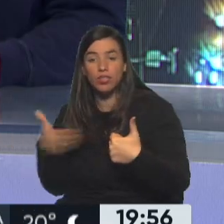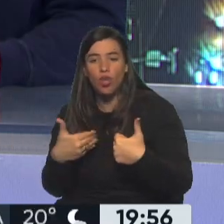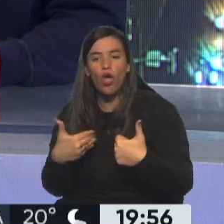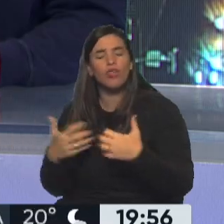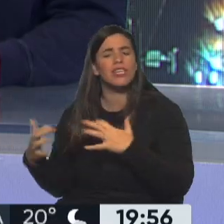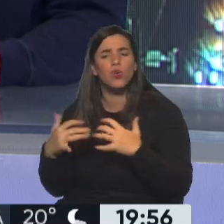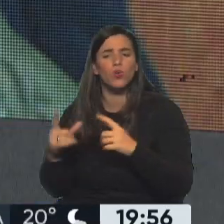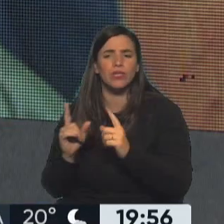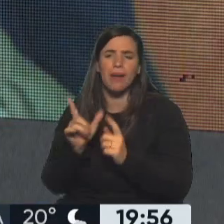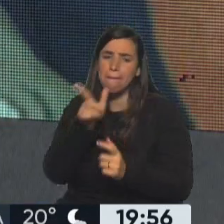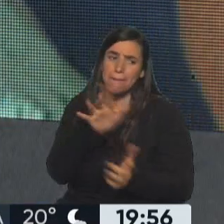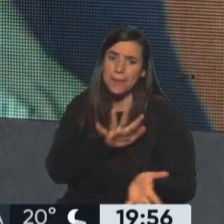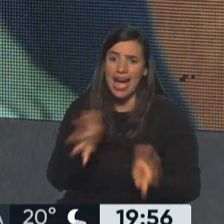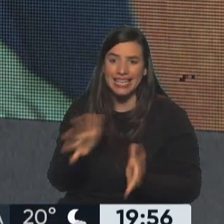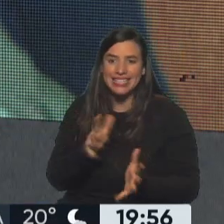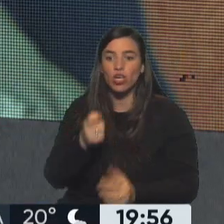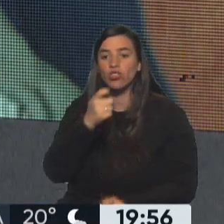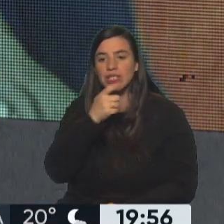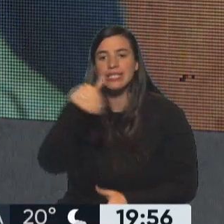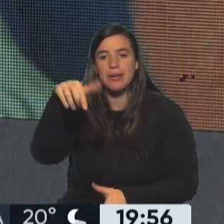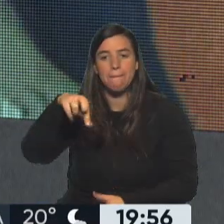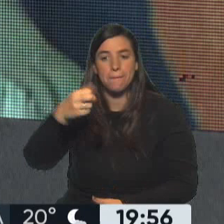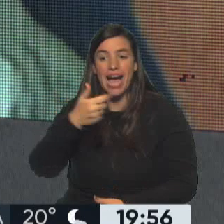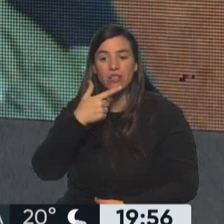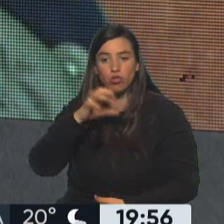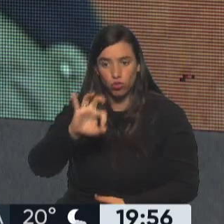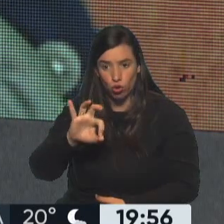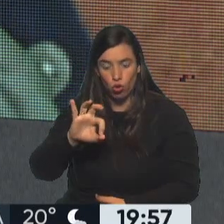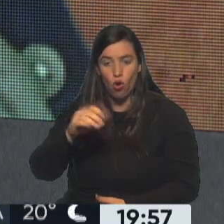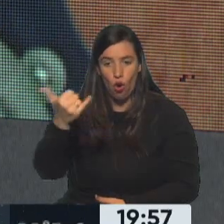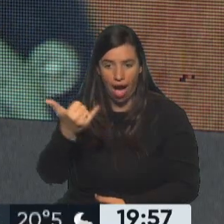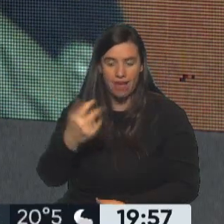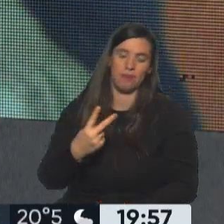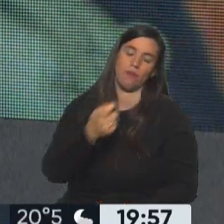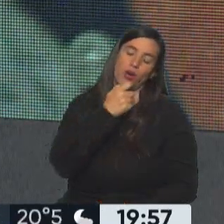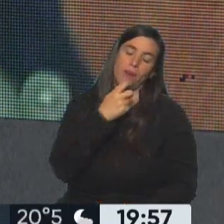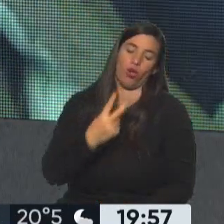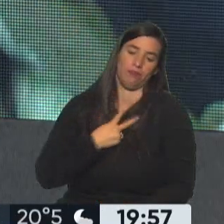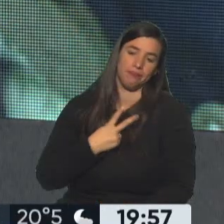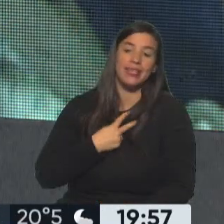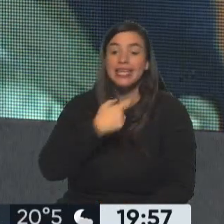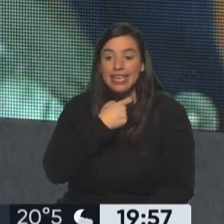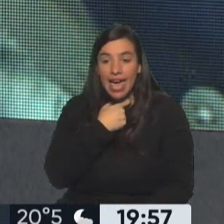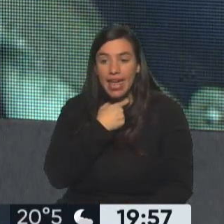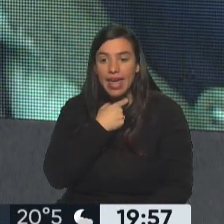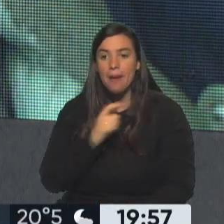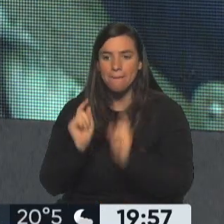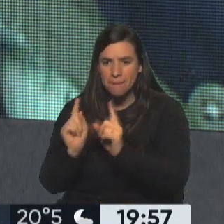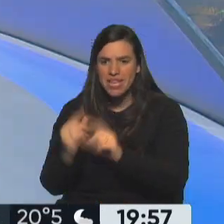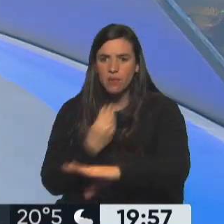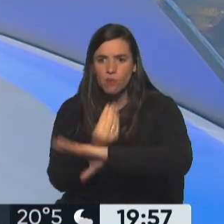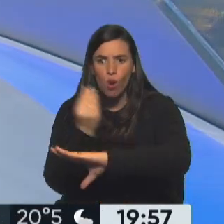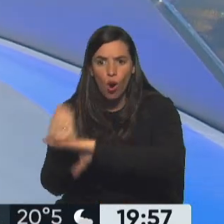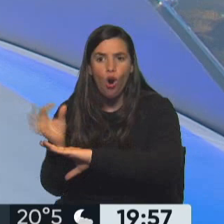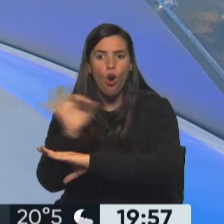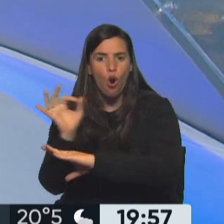¿no? De, bueno, si hay paso en la provincia de Buenos Aires, como por ejemplo quiere Victoria Tolosa Paz, ¿se va con los mismos candidatos o cada uno tiene que armar